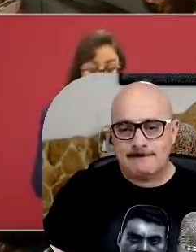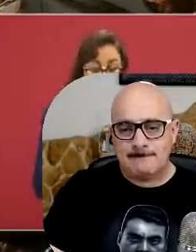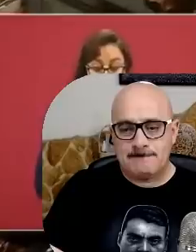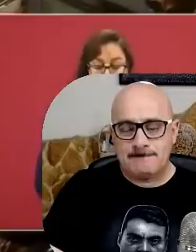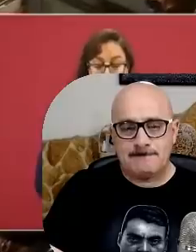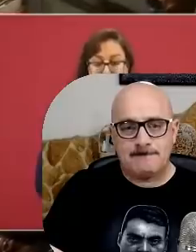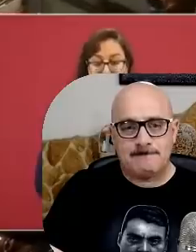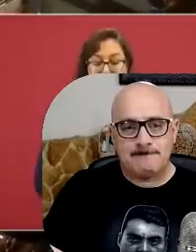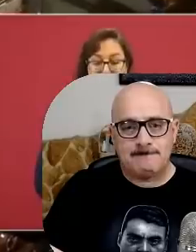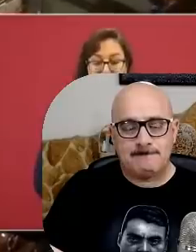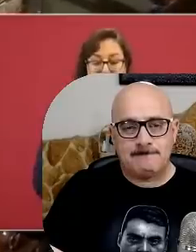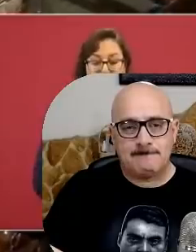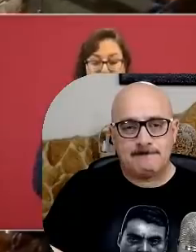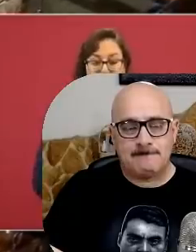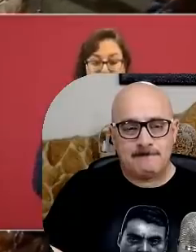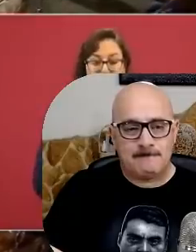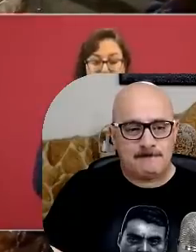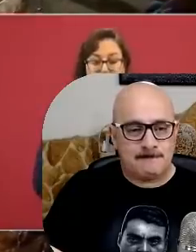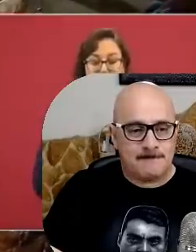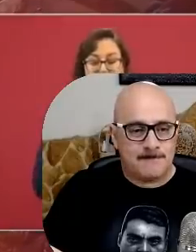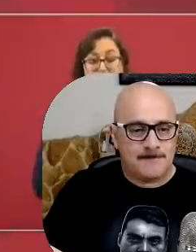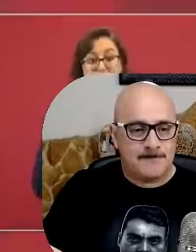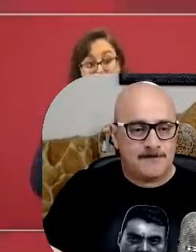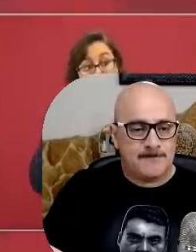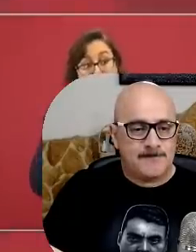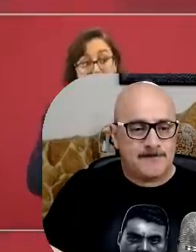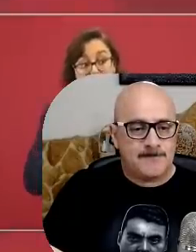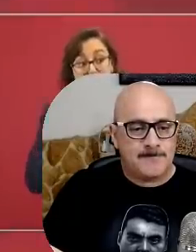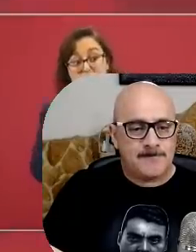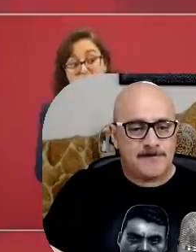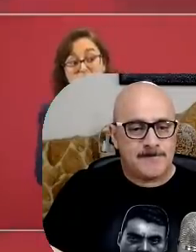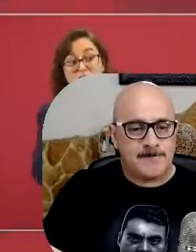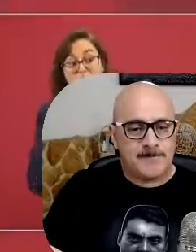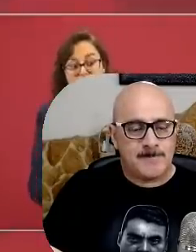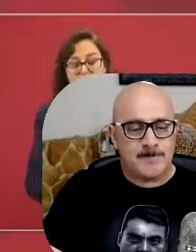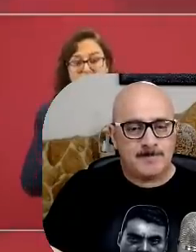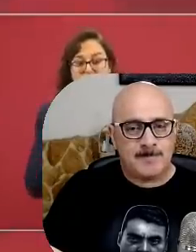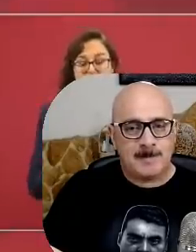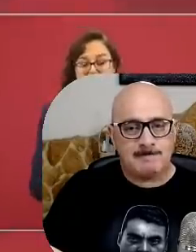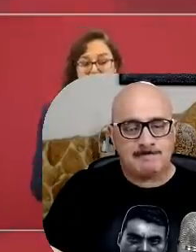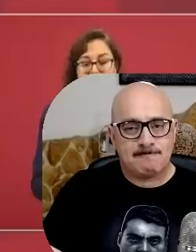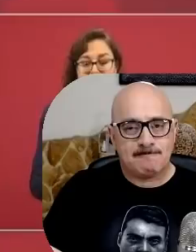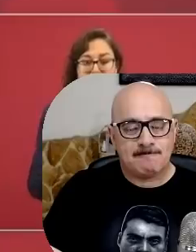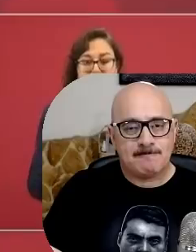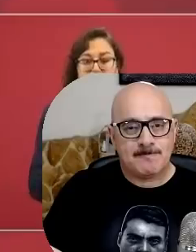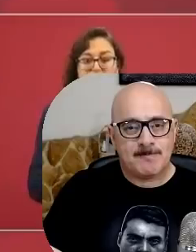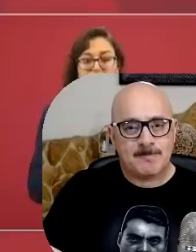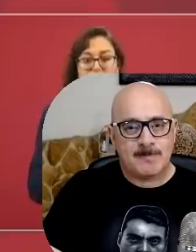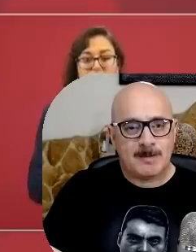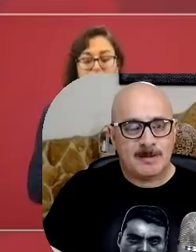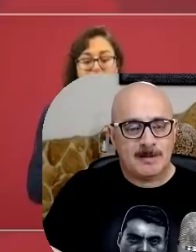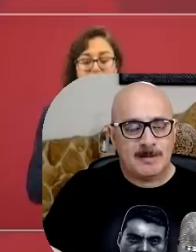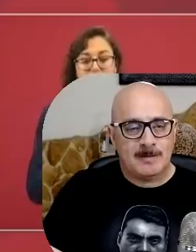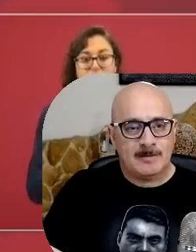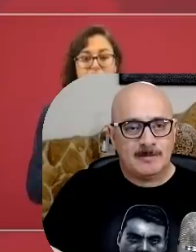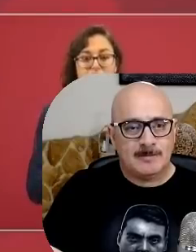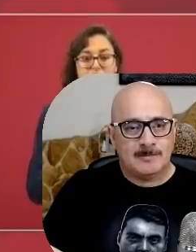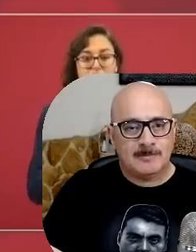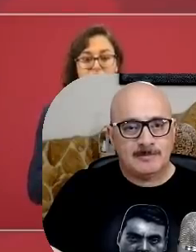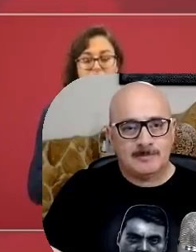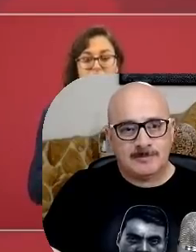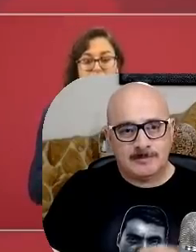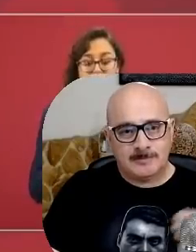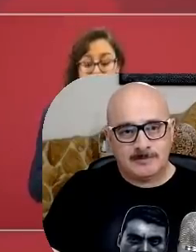que tampoco creo que esté considerando, es de que nosotros tenemos esta posibilidad de